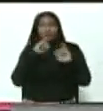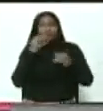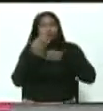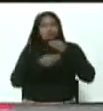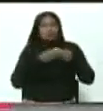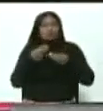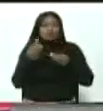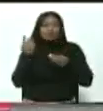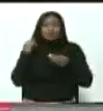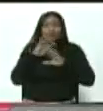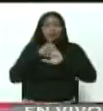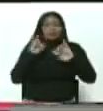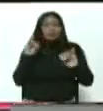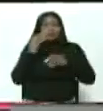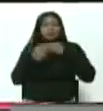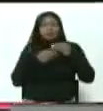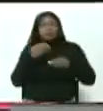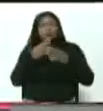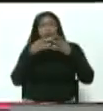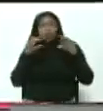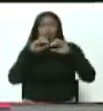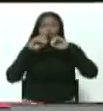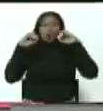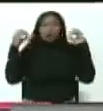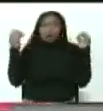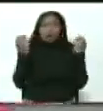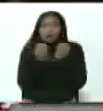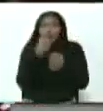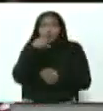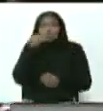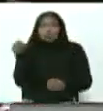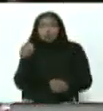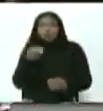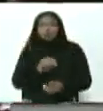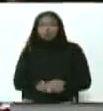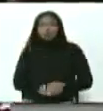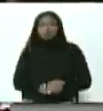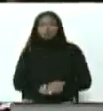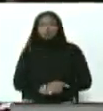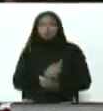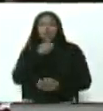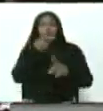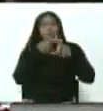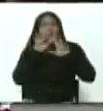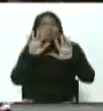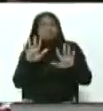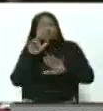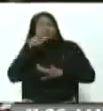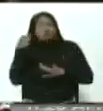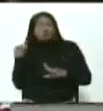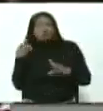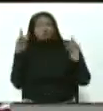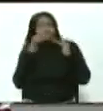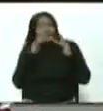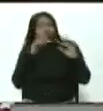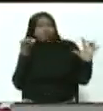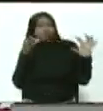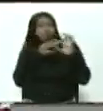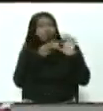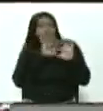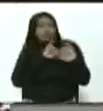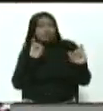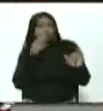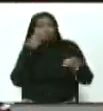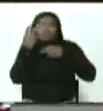hacer. Todos estamos organizados, ¿verdad? 1 por 10, contactados, los